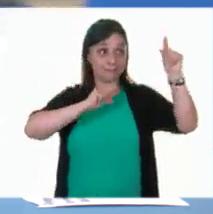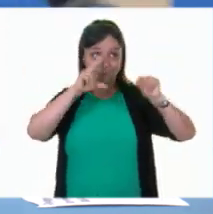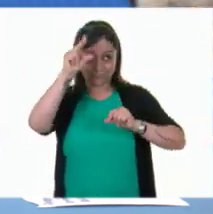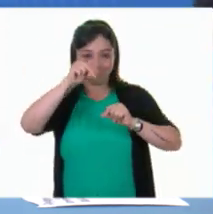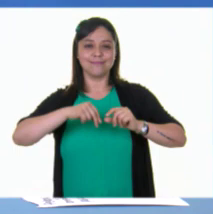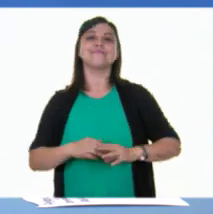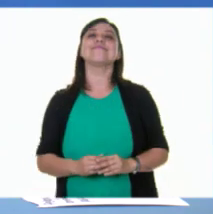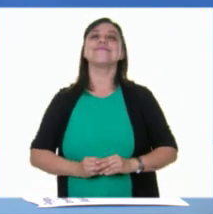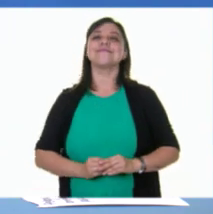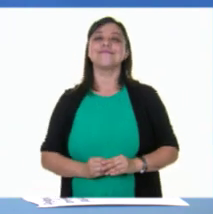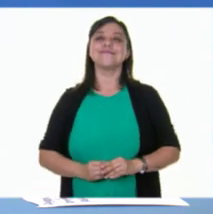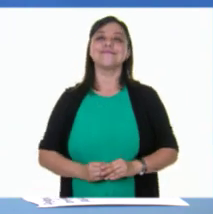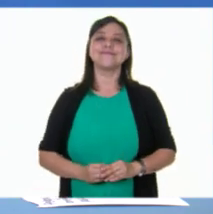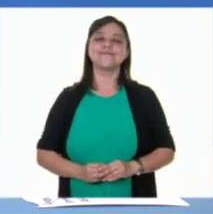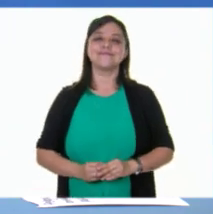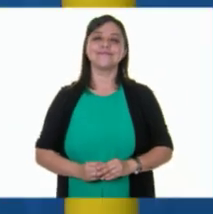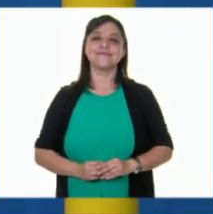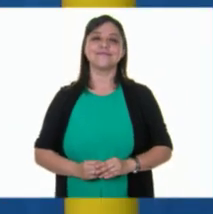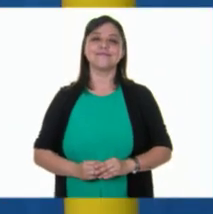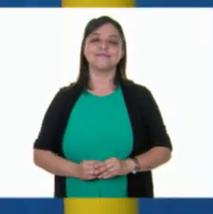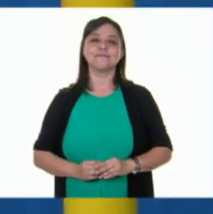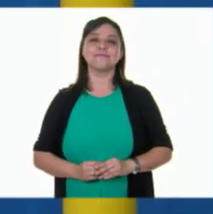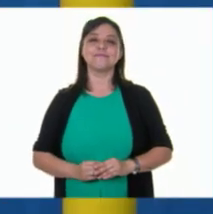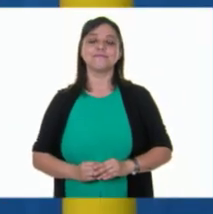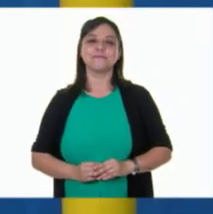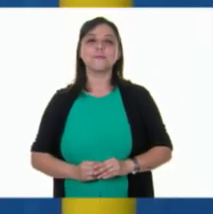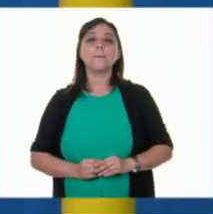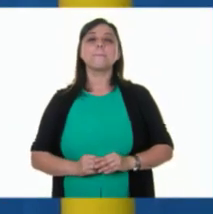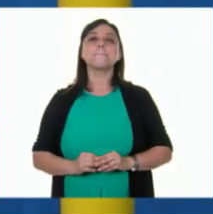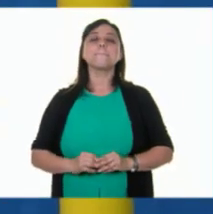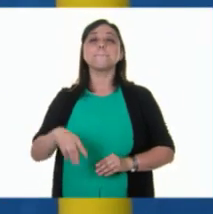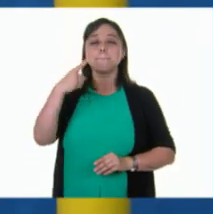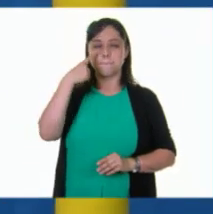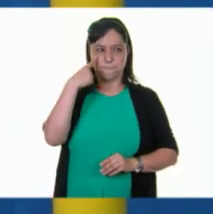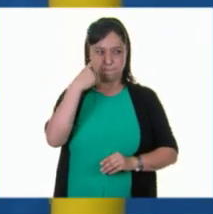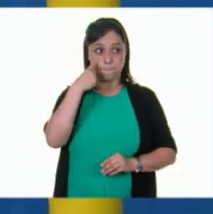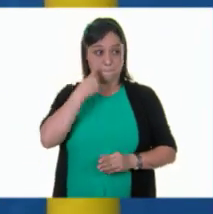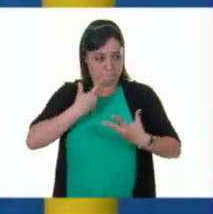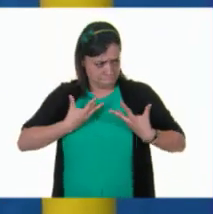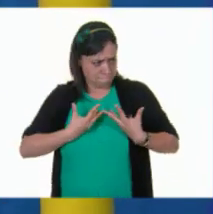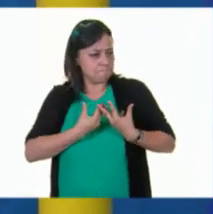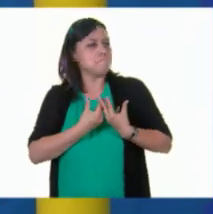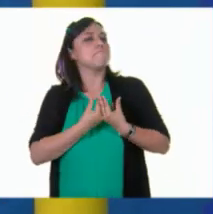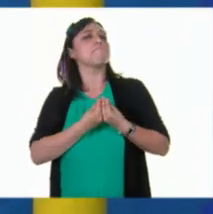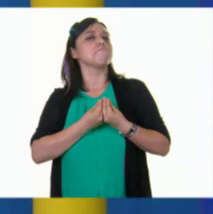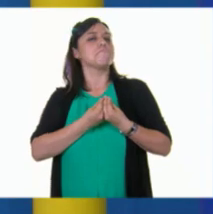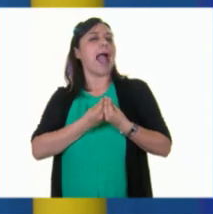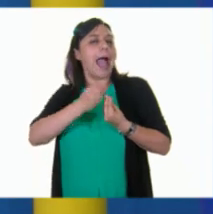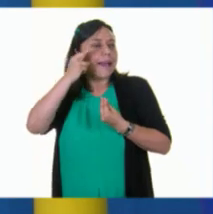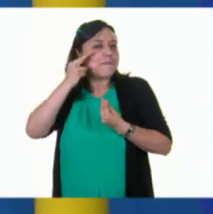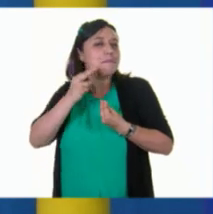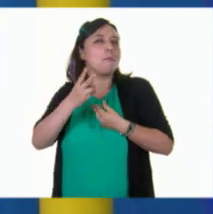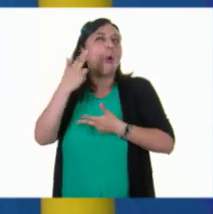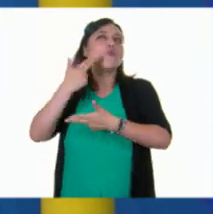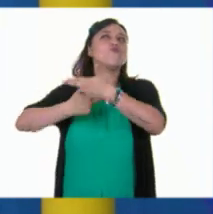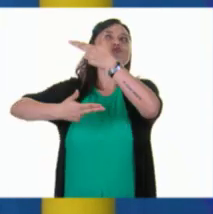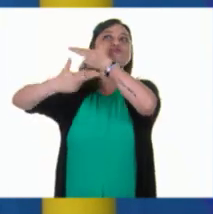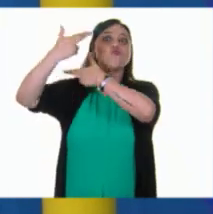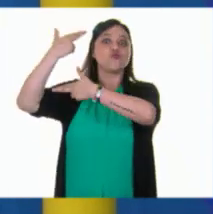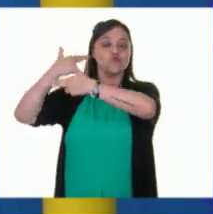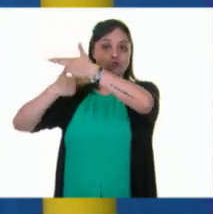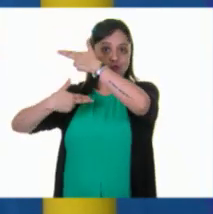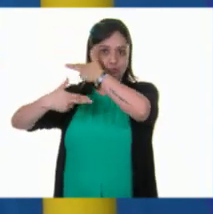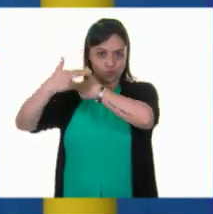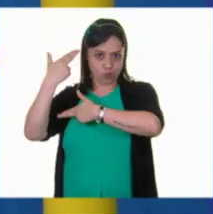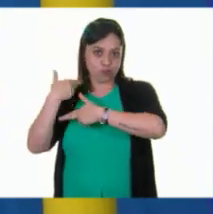Vale. Está muy bien. ¿Qué te parece, Larisa, si me acompañas tú en este viaje mientras Raulito nos